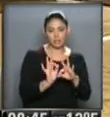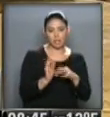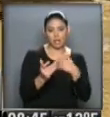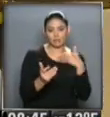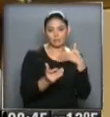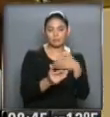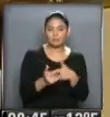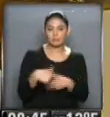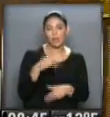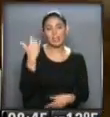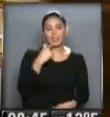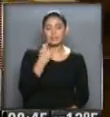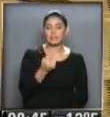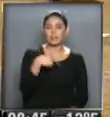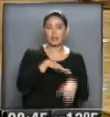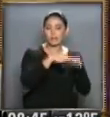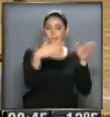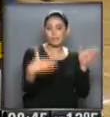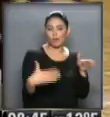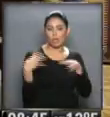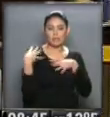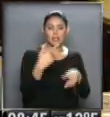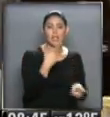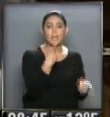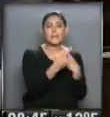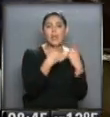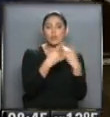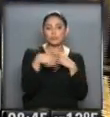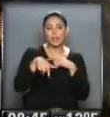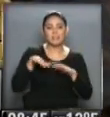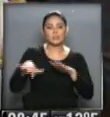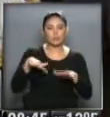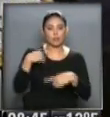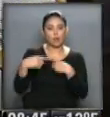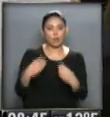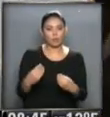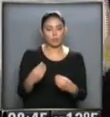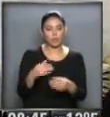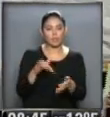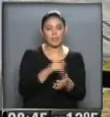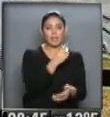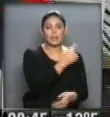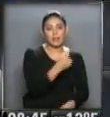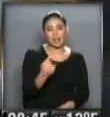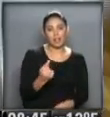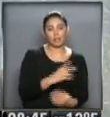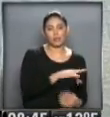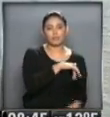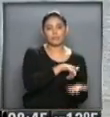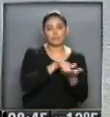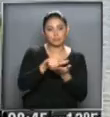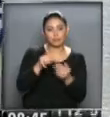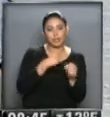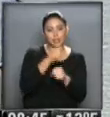decíamos, a los mostradores para averiguar cuál es la situación de cada uno de los vuelos